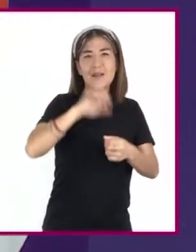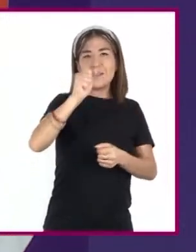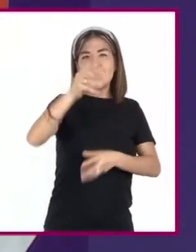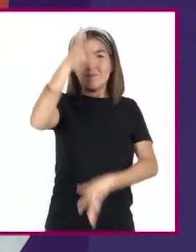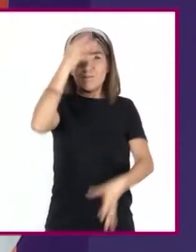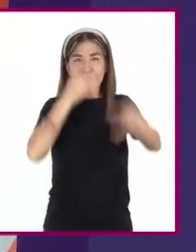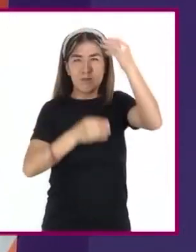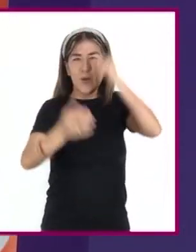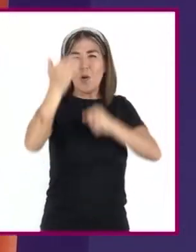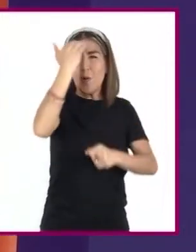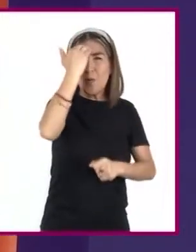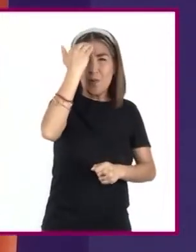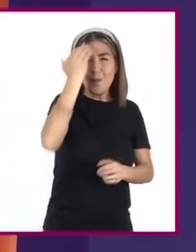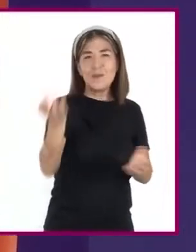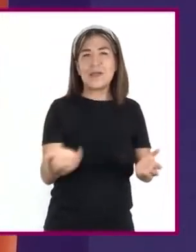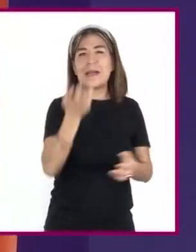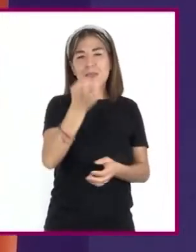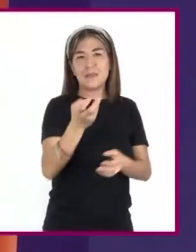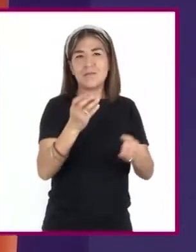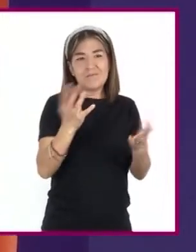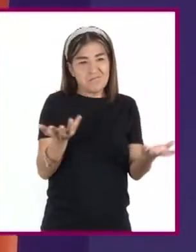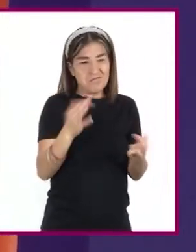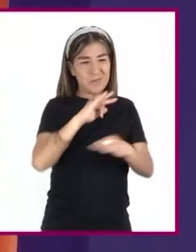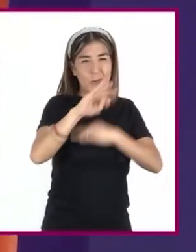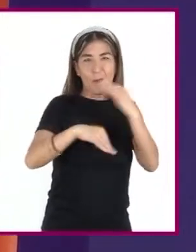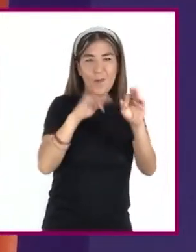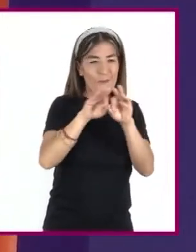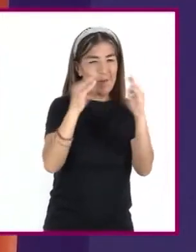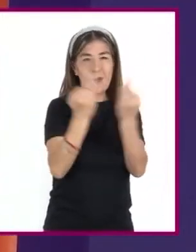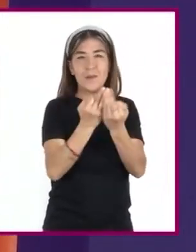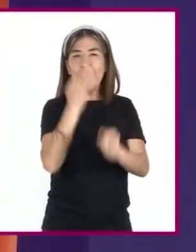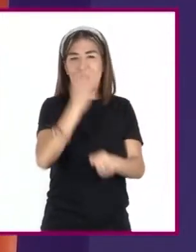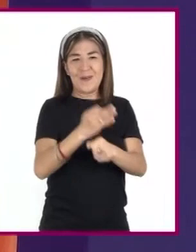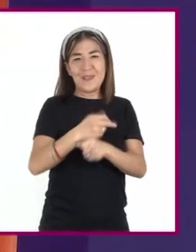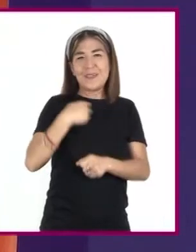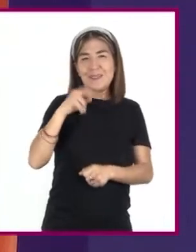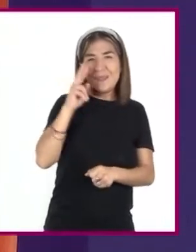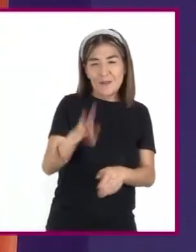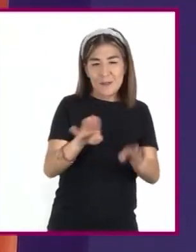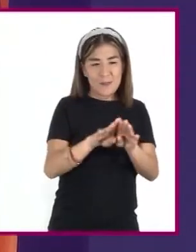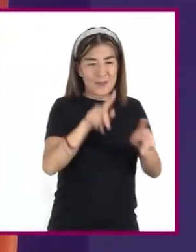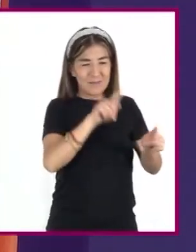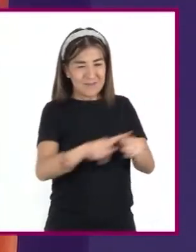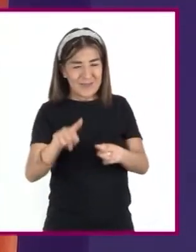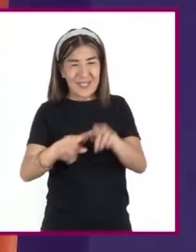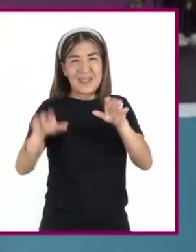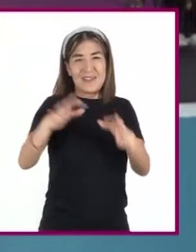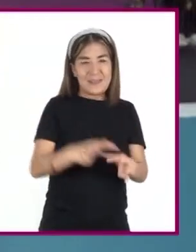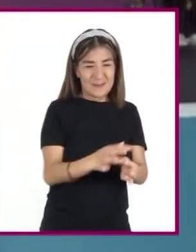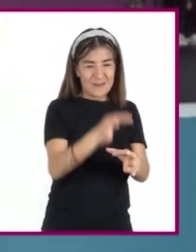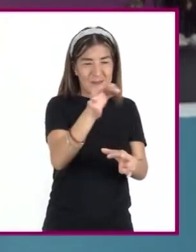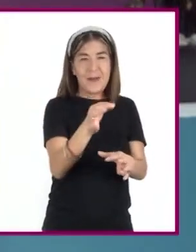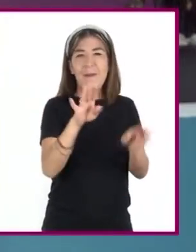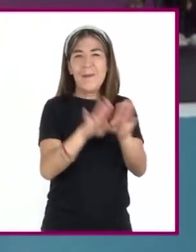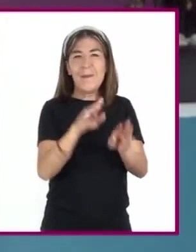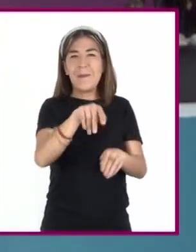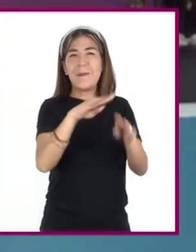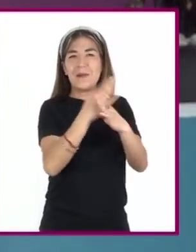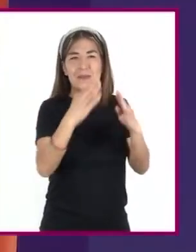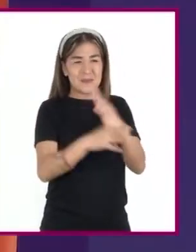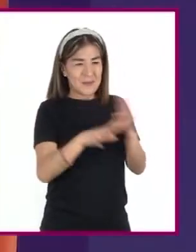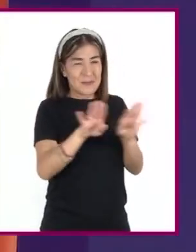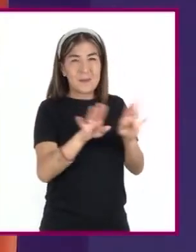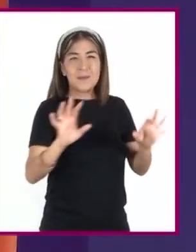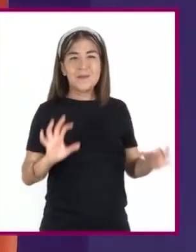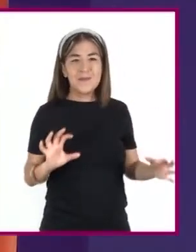conocimiento, que todo esto nos forma un todo. Yo ahorita viendo los matraces, como que también se juntan,